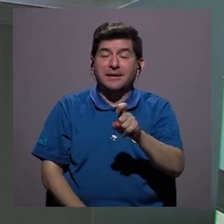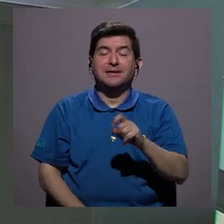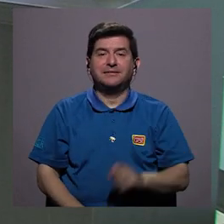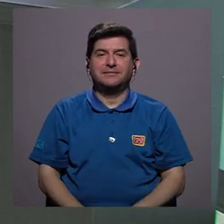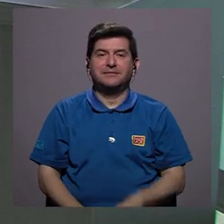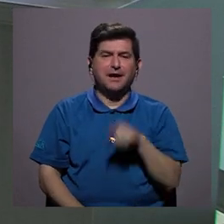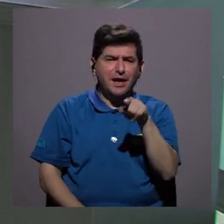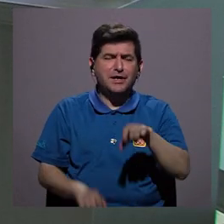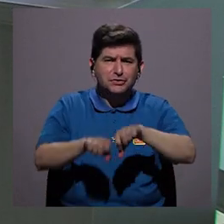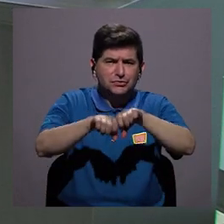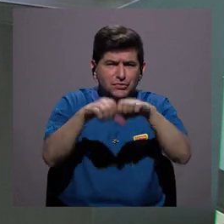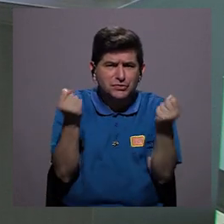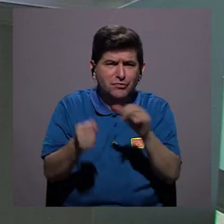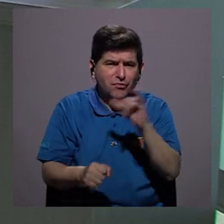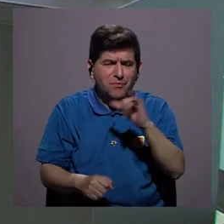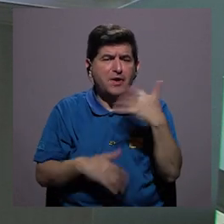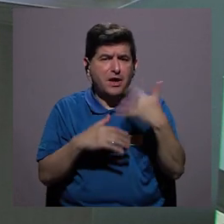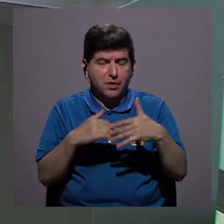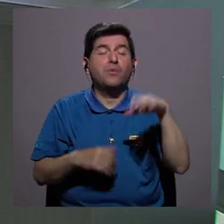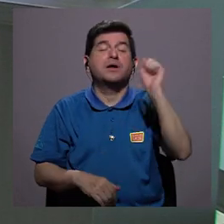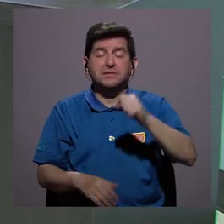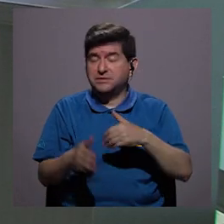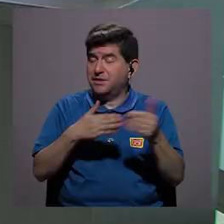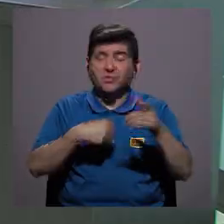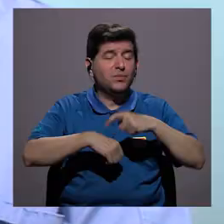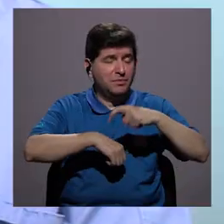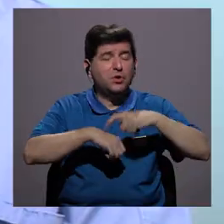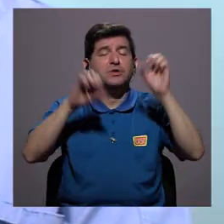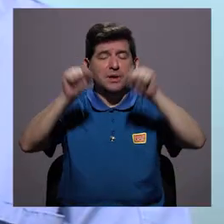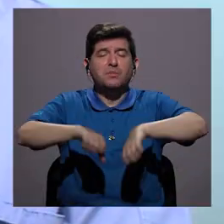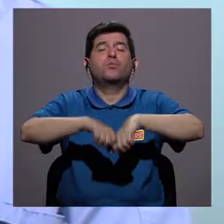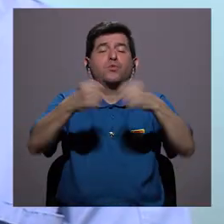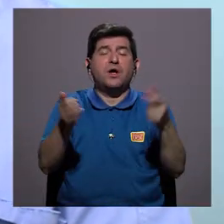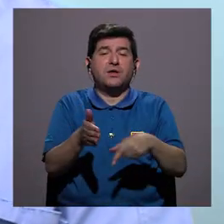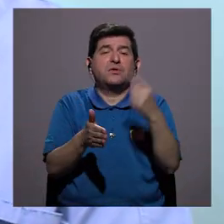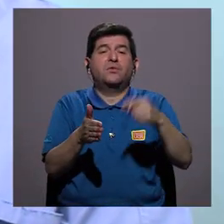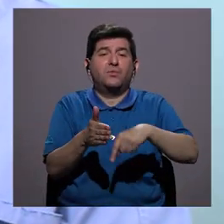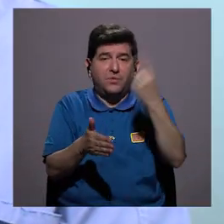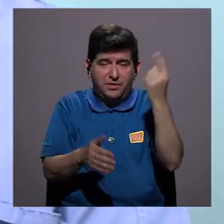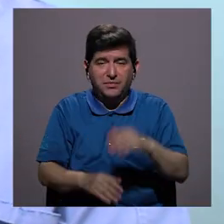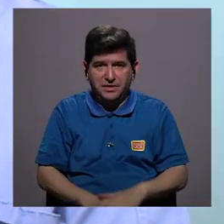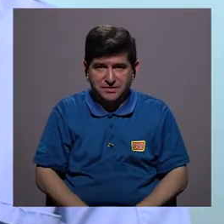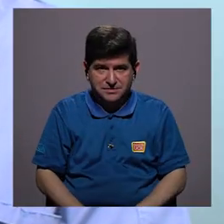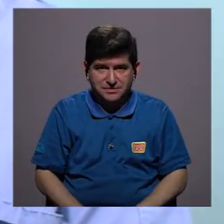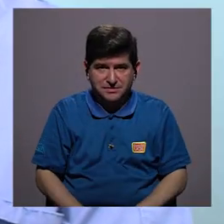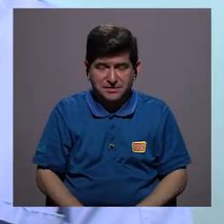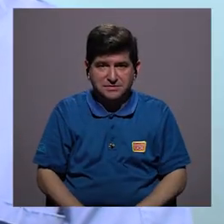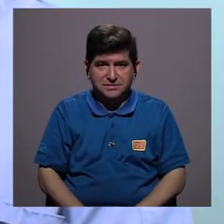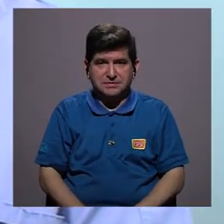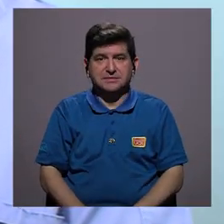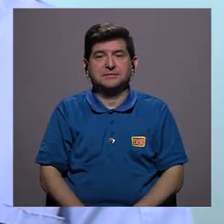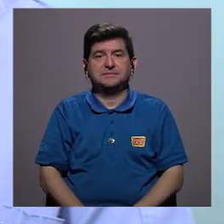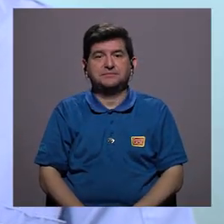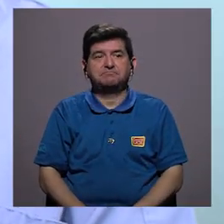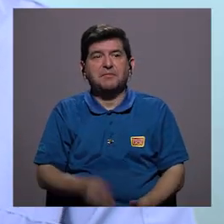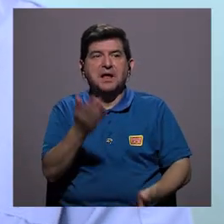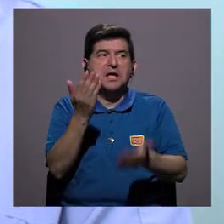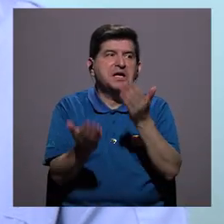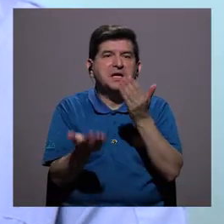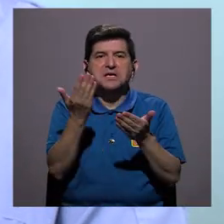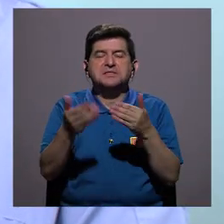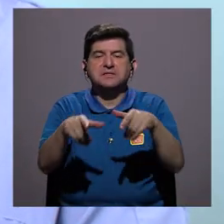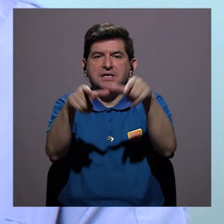era mi pregunta, doctor. ¿Eso se rompe como una herida? En cualquier momento se puede romper. O a veces, por ejemplo, al pasar